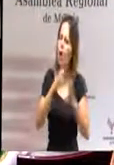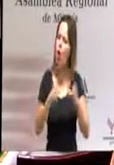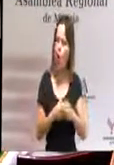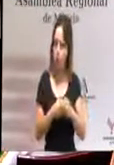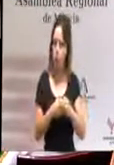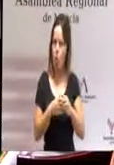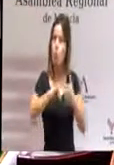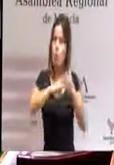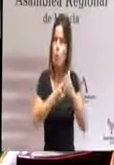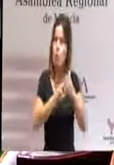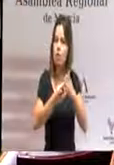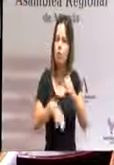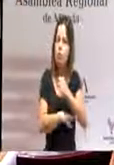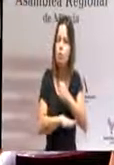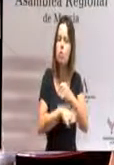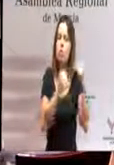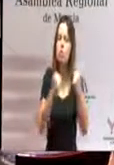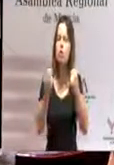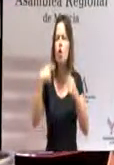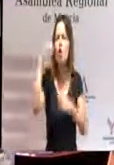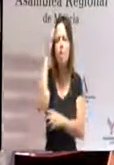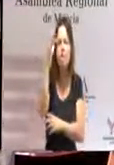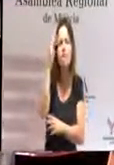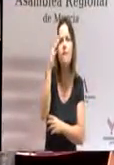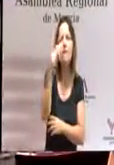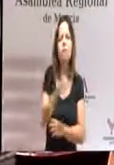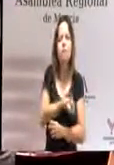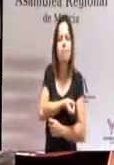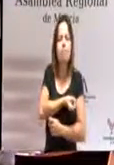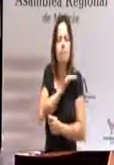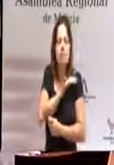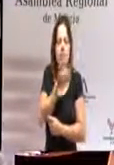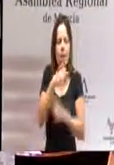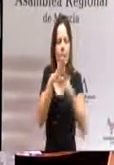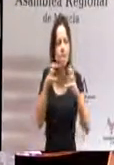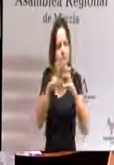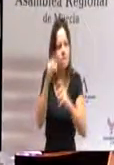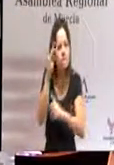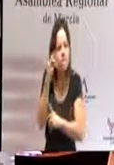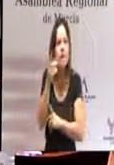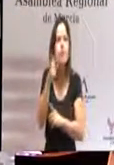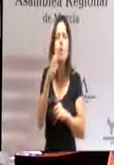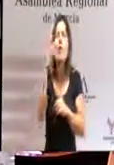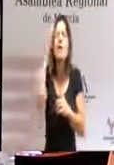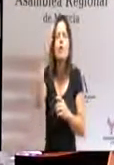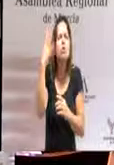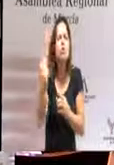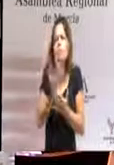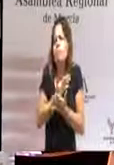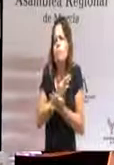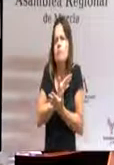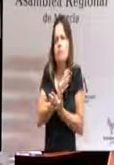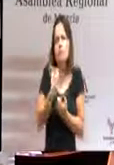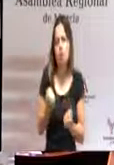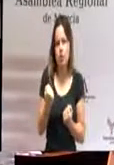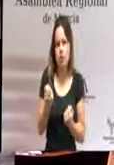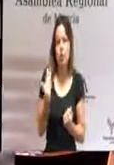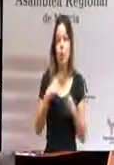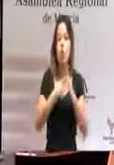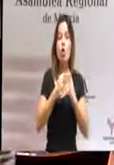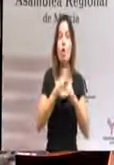Un proyecto cimentado en sueños, en pasiones, en ambiciones, en una ilusión infinita. Un proyecto